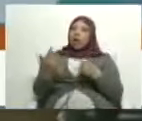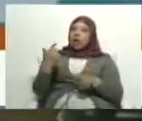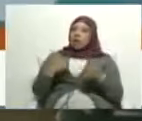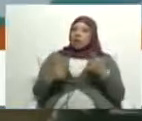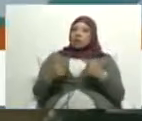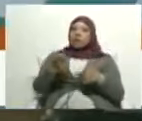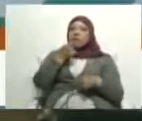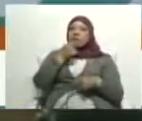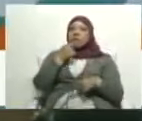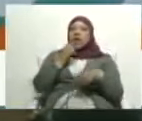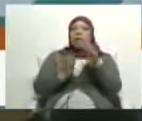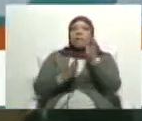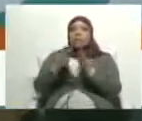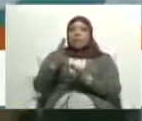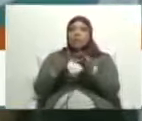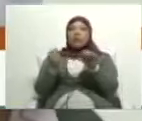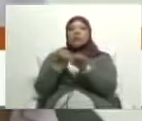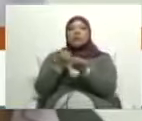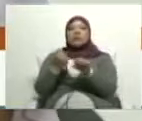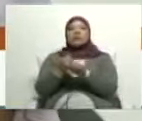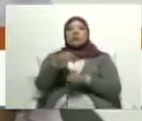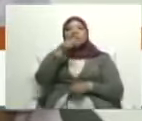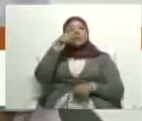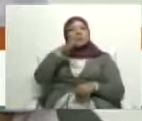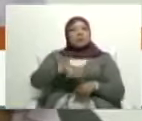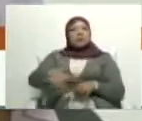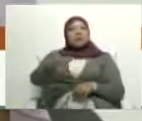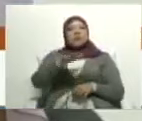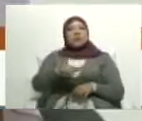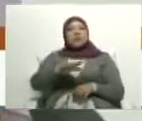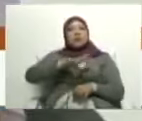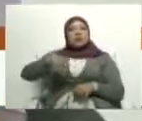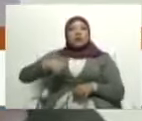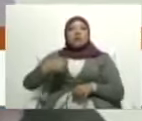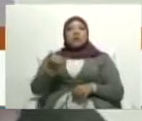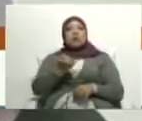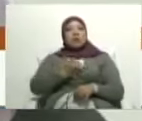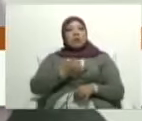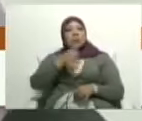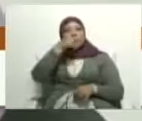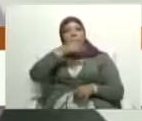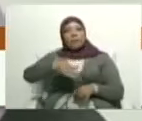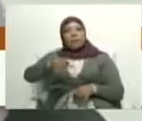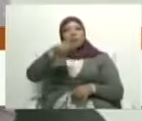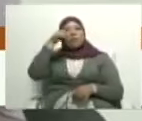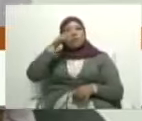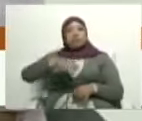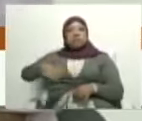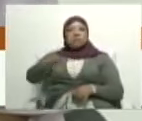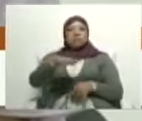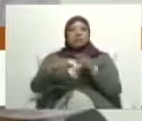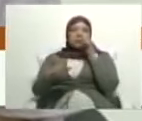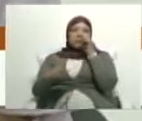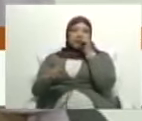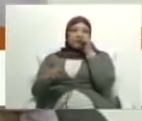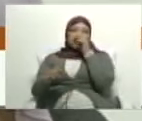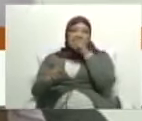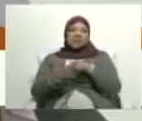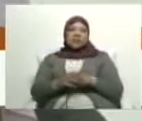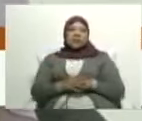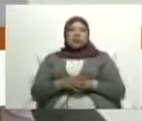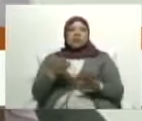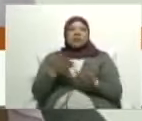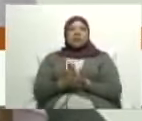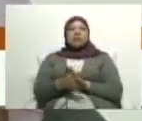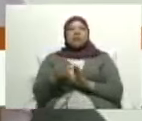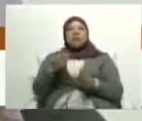unas bibliotecas públicas que reivindiquen nuestra identidad como pueblo. Así que esta segunda T, que